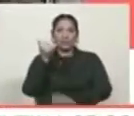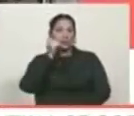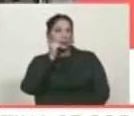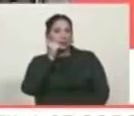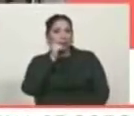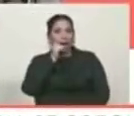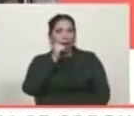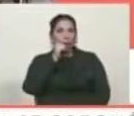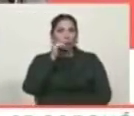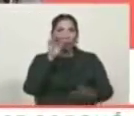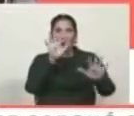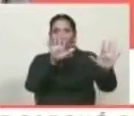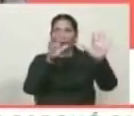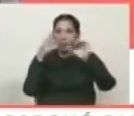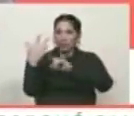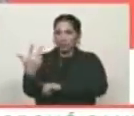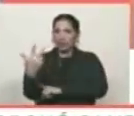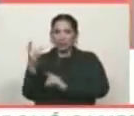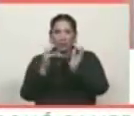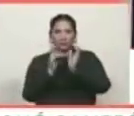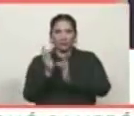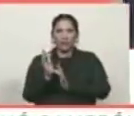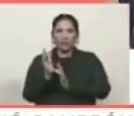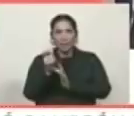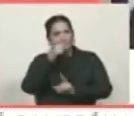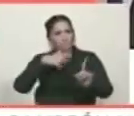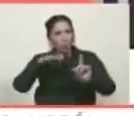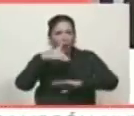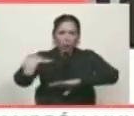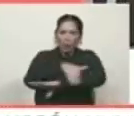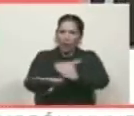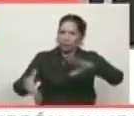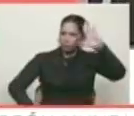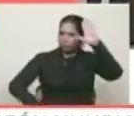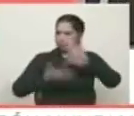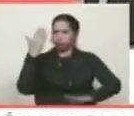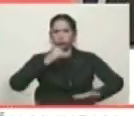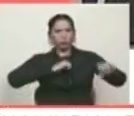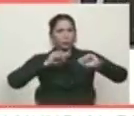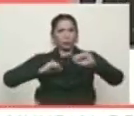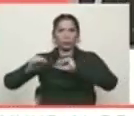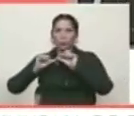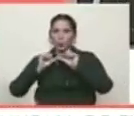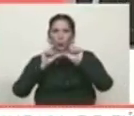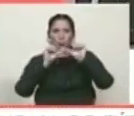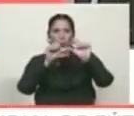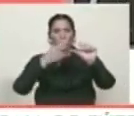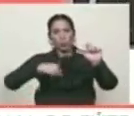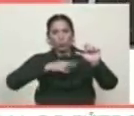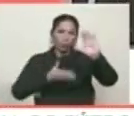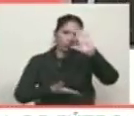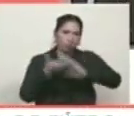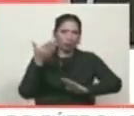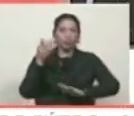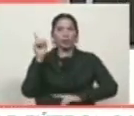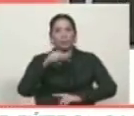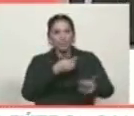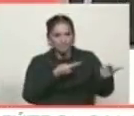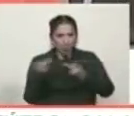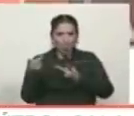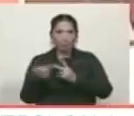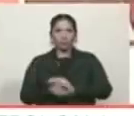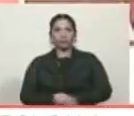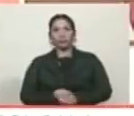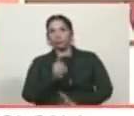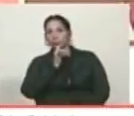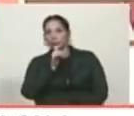de abril, el pueblo a la calle, movilización permanente. Vamos también a invitar e informarle